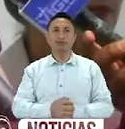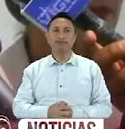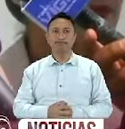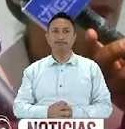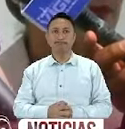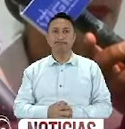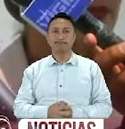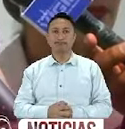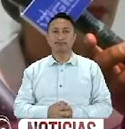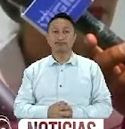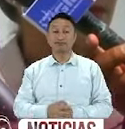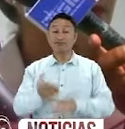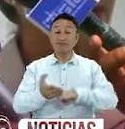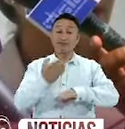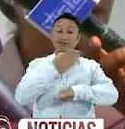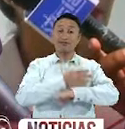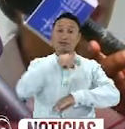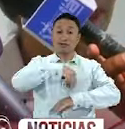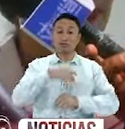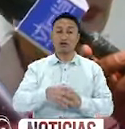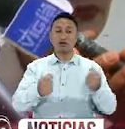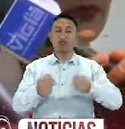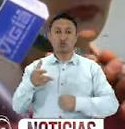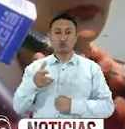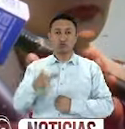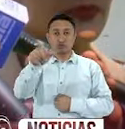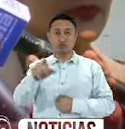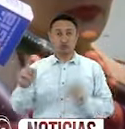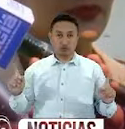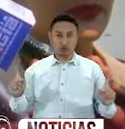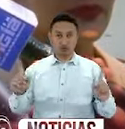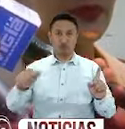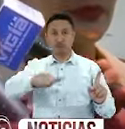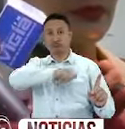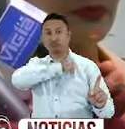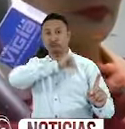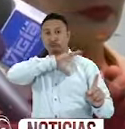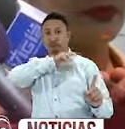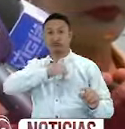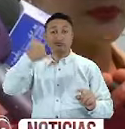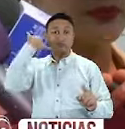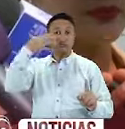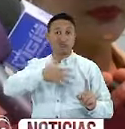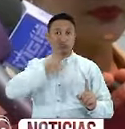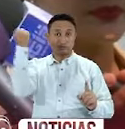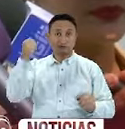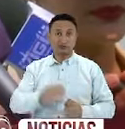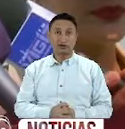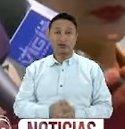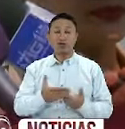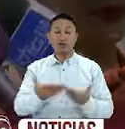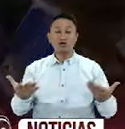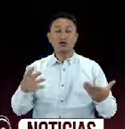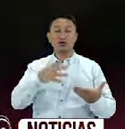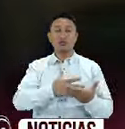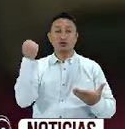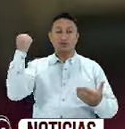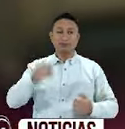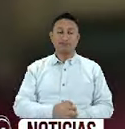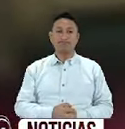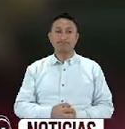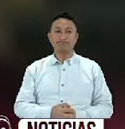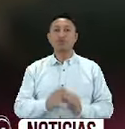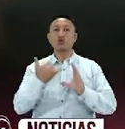Habían estado realizando robos a los transeúntes, a los ciudadanos, robos de celulares, de las pertenencias de las personas. El